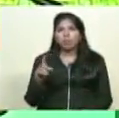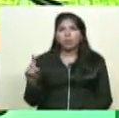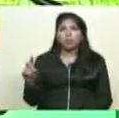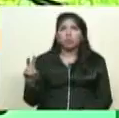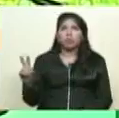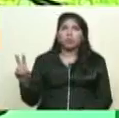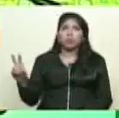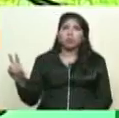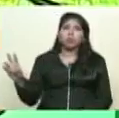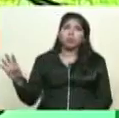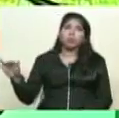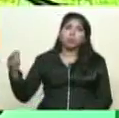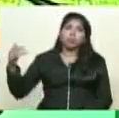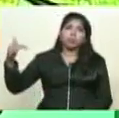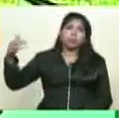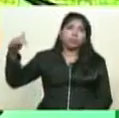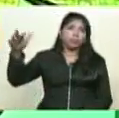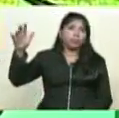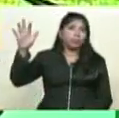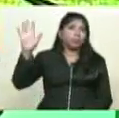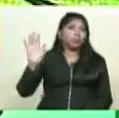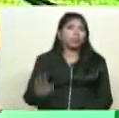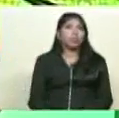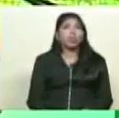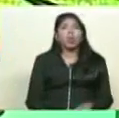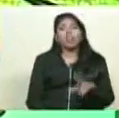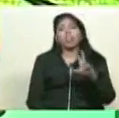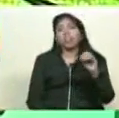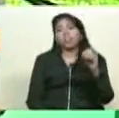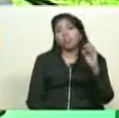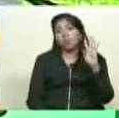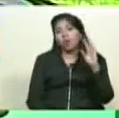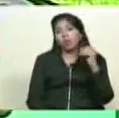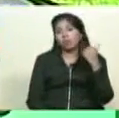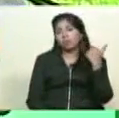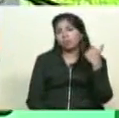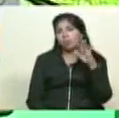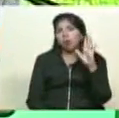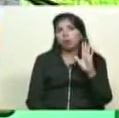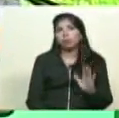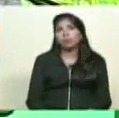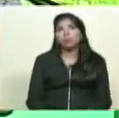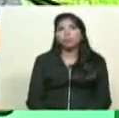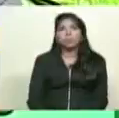23, 24, 25, 30, 40, 60, hacia el futuro.